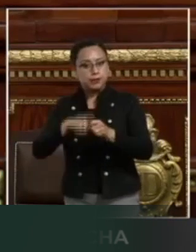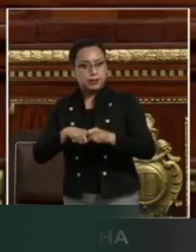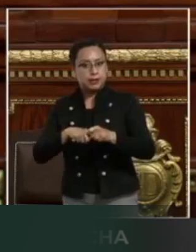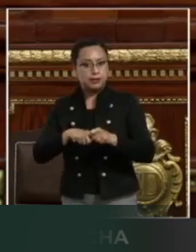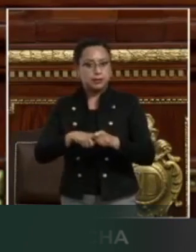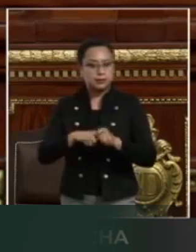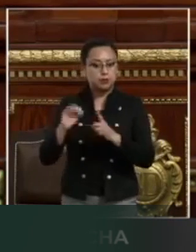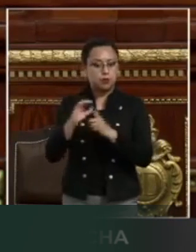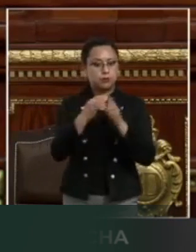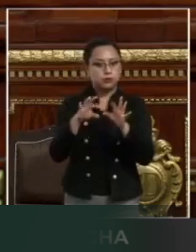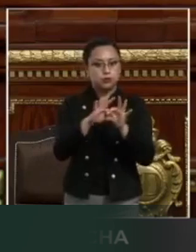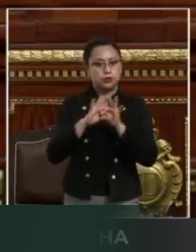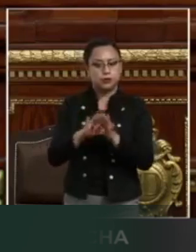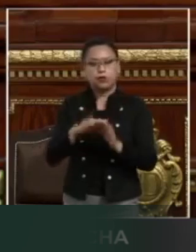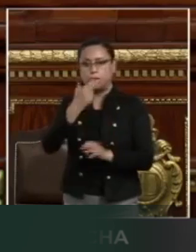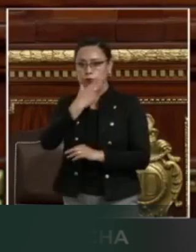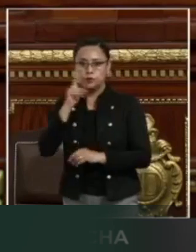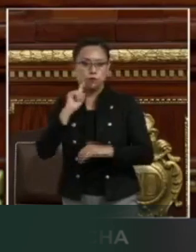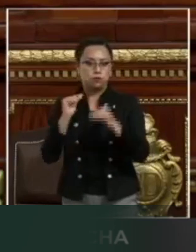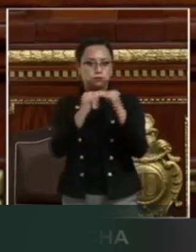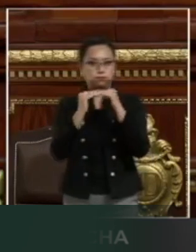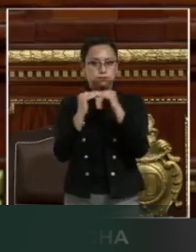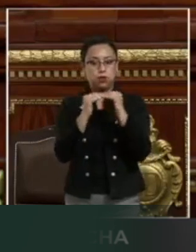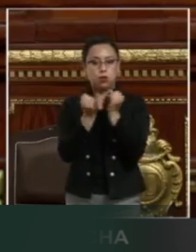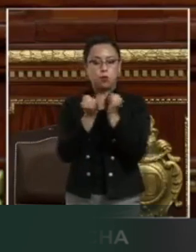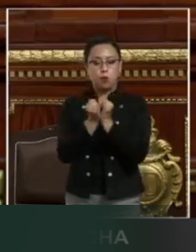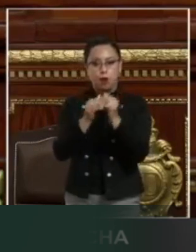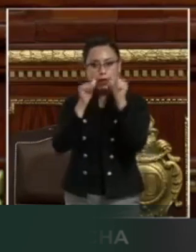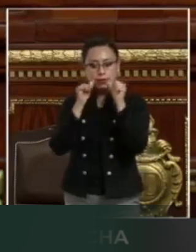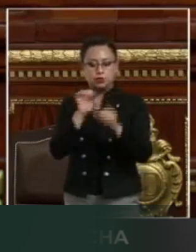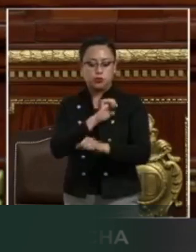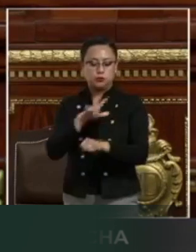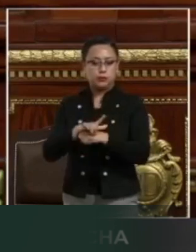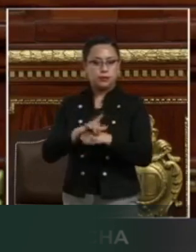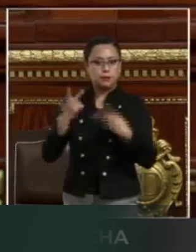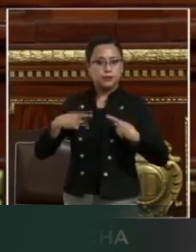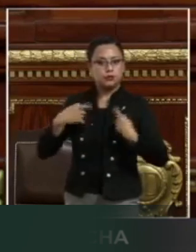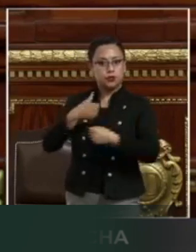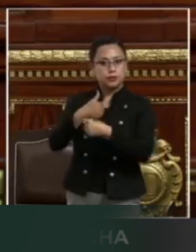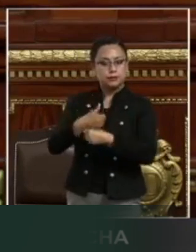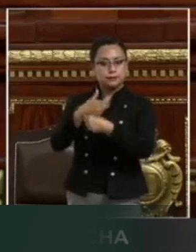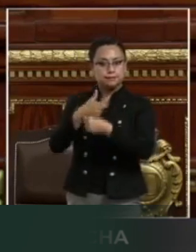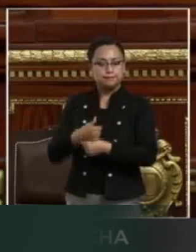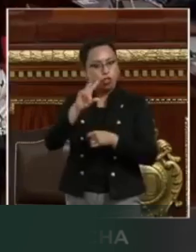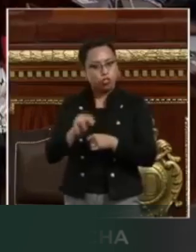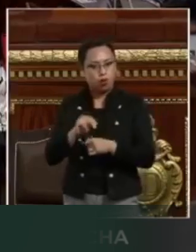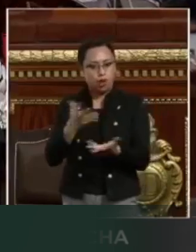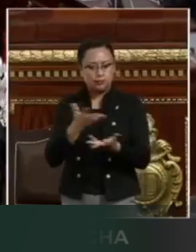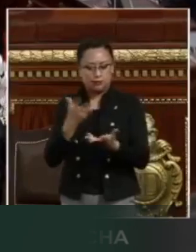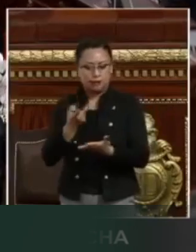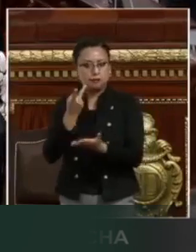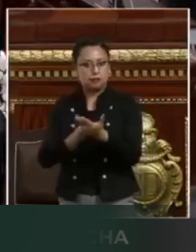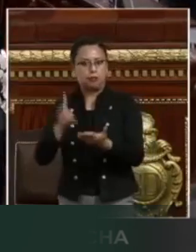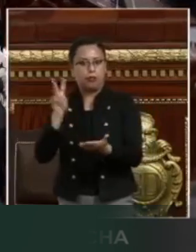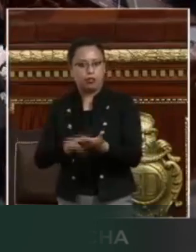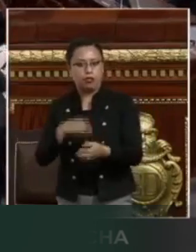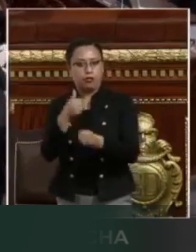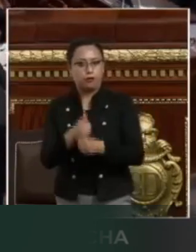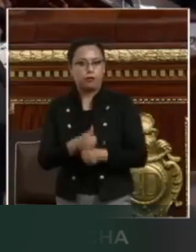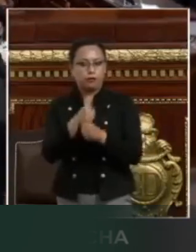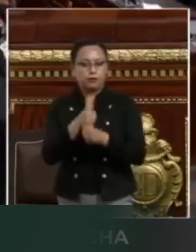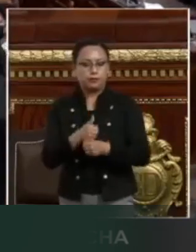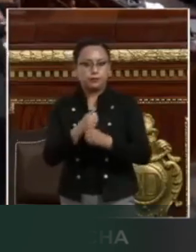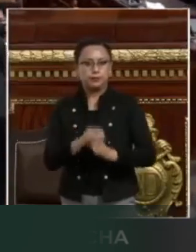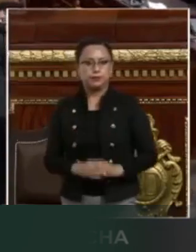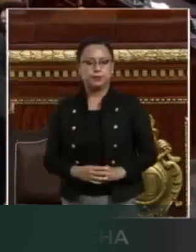las víctimas, en virtud del cual las autoridades estarán obligadas a creer en su narración de los hechos y no revictimizarlas o